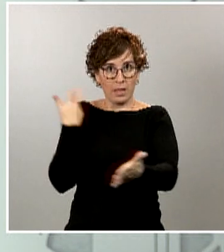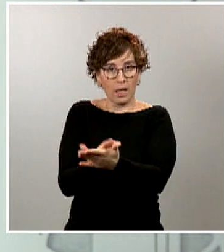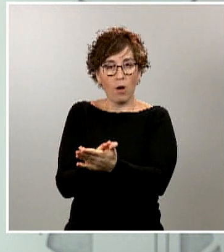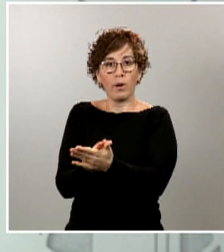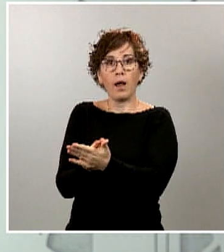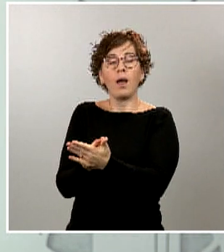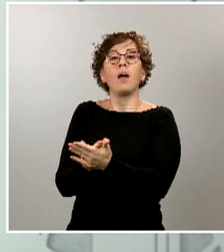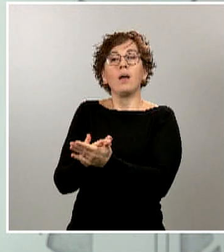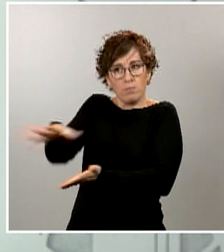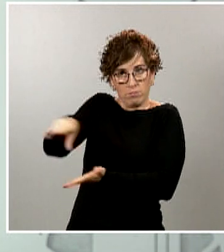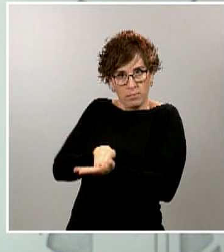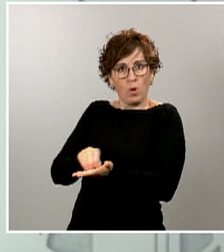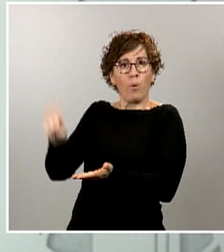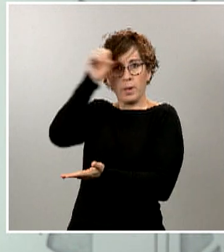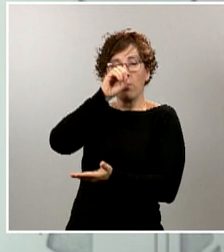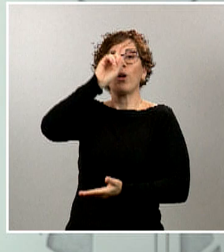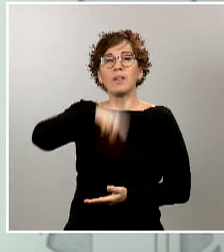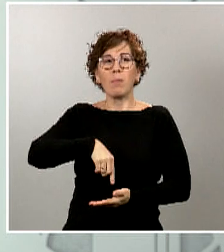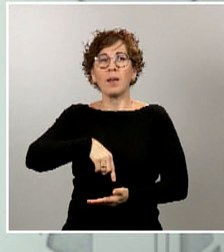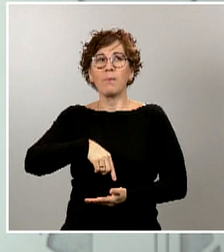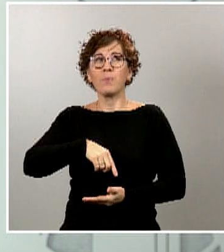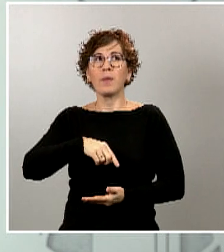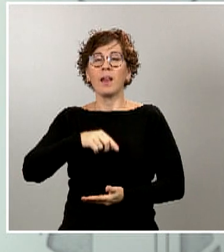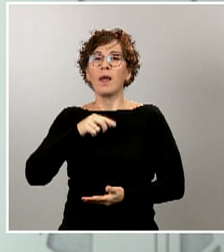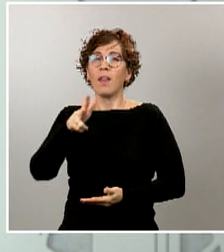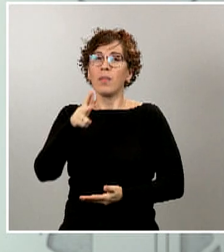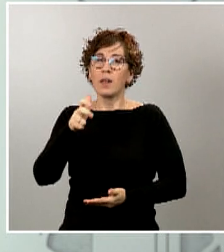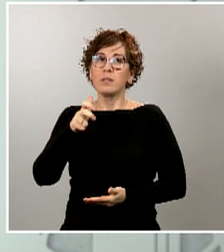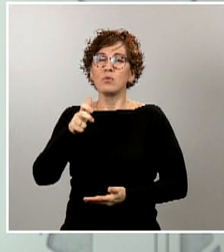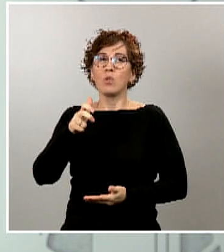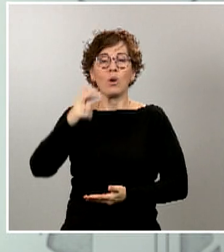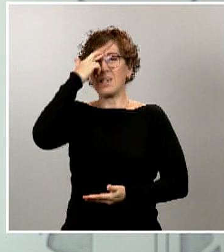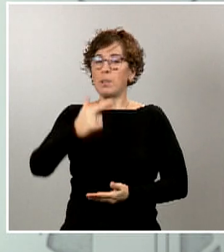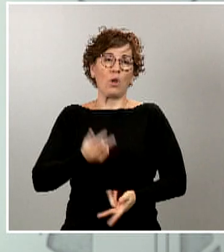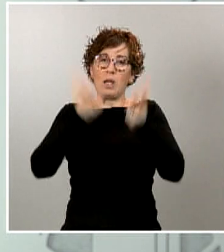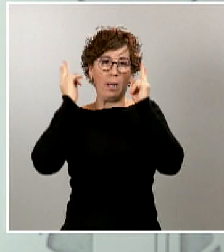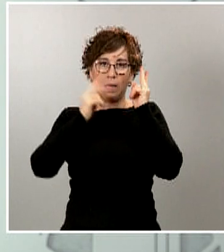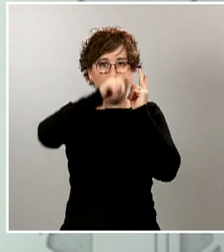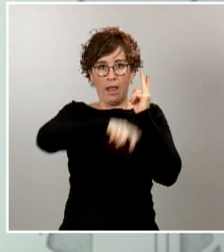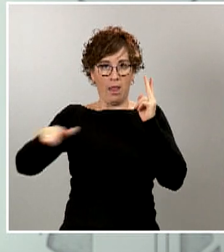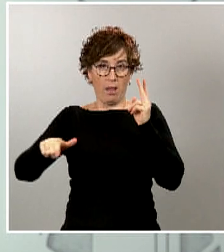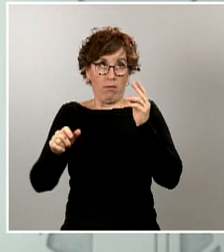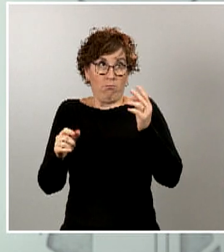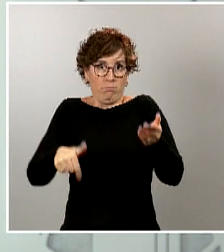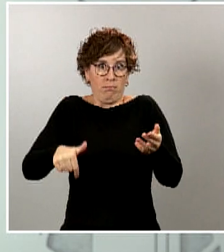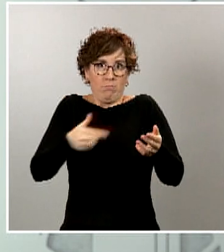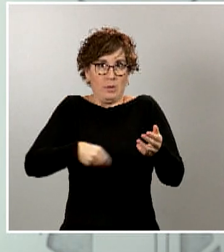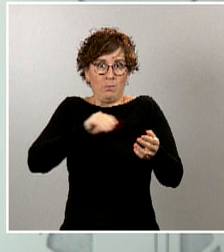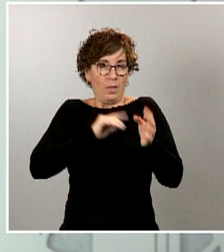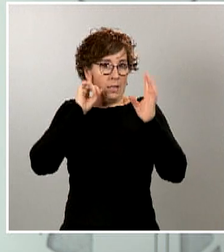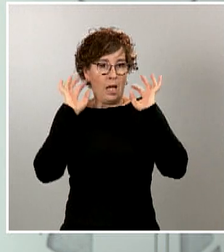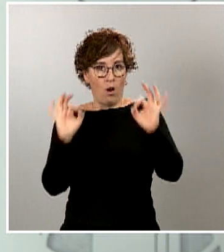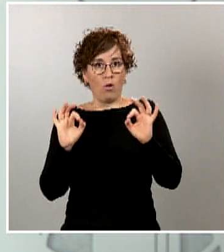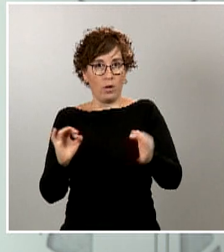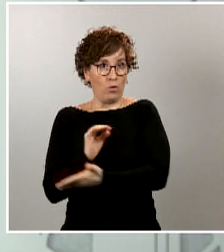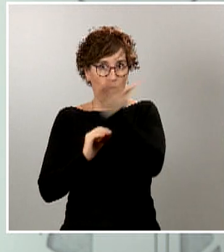presente los derechos, el respeto a las libertades y derechos como corresponde a un Estado como el Estado español del conjunto de la ciudadanía,